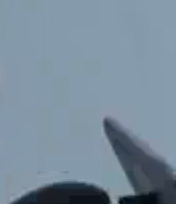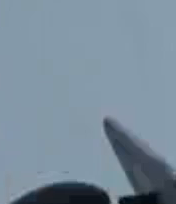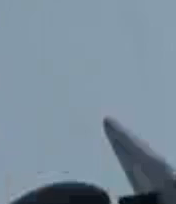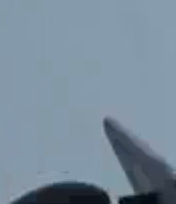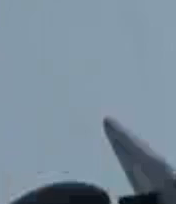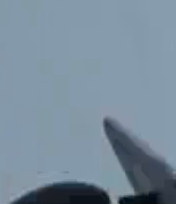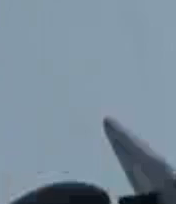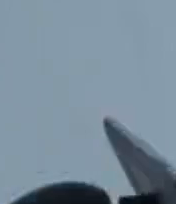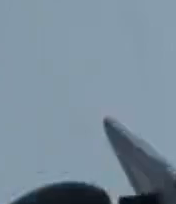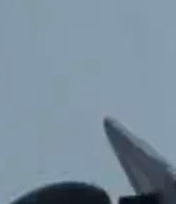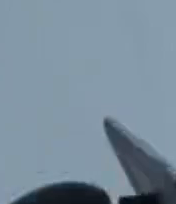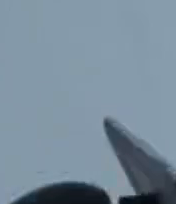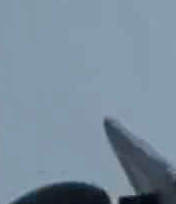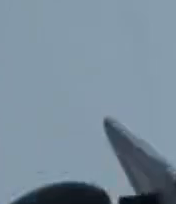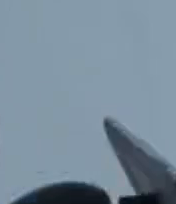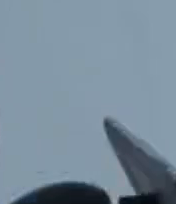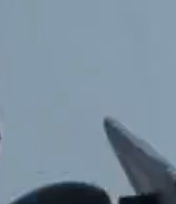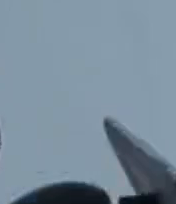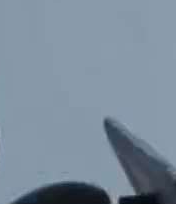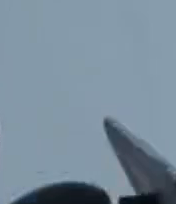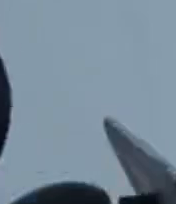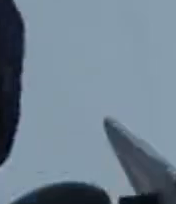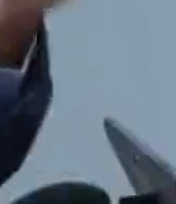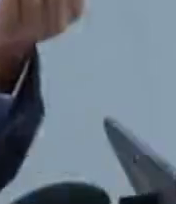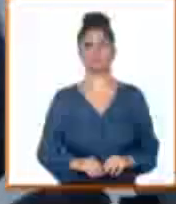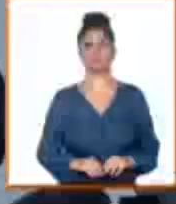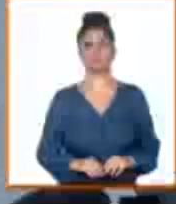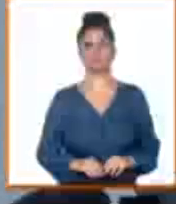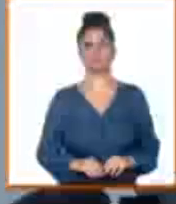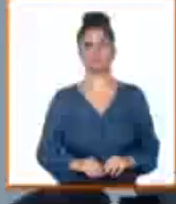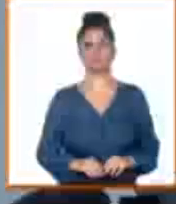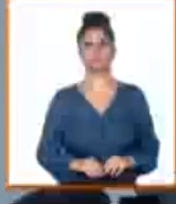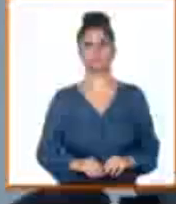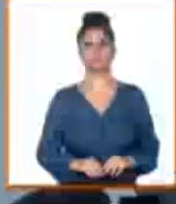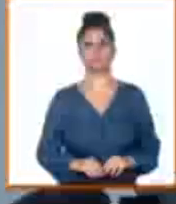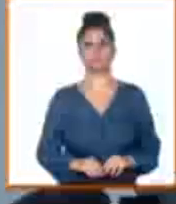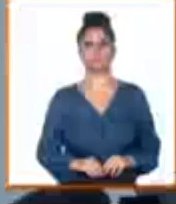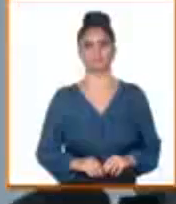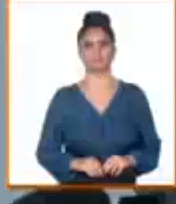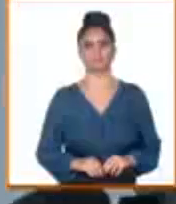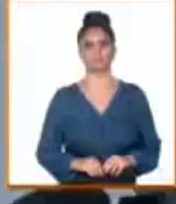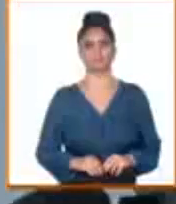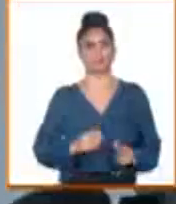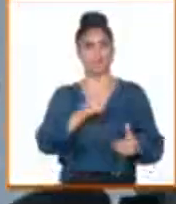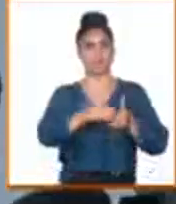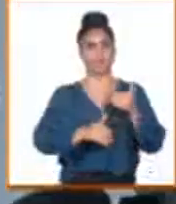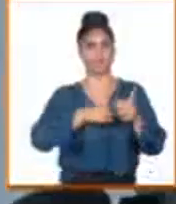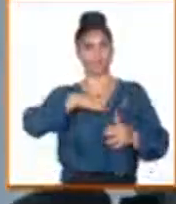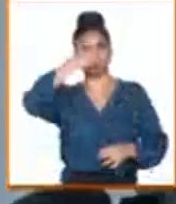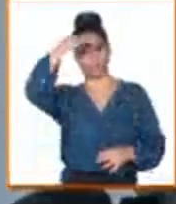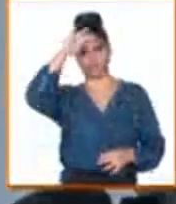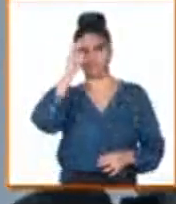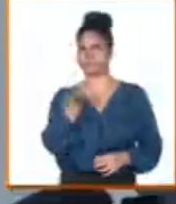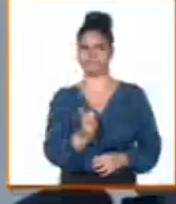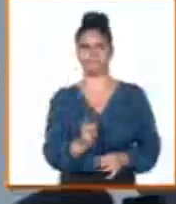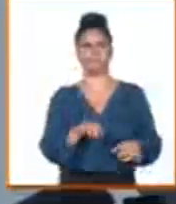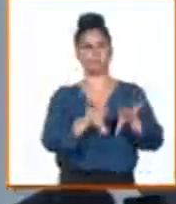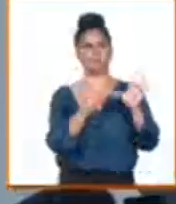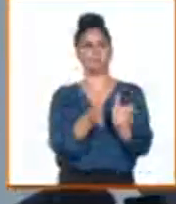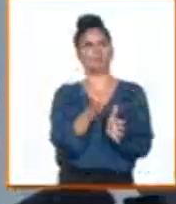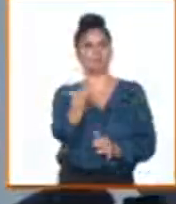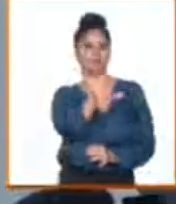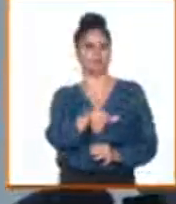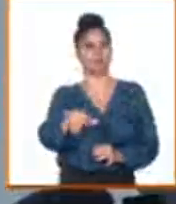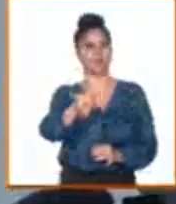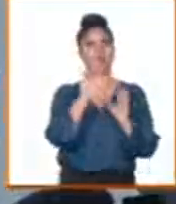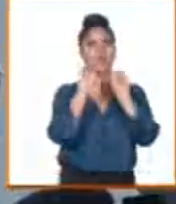en momentos de crisis cuando más comunicación debiera haber. Pero es un proceso que no es cubano, es un proceso que en el mundo se da, sobre todo en el campo de la publicidad y